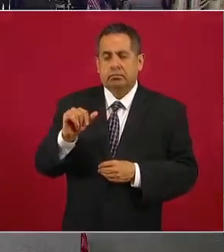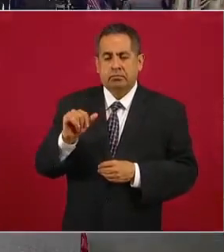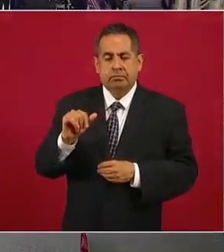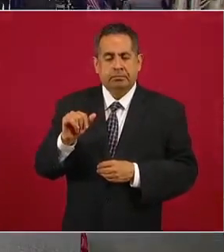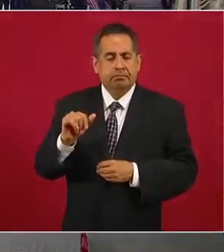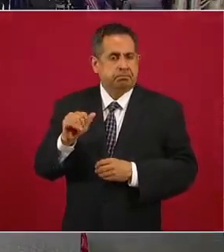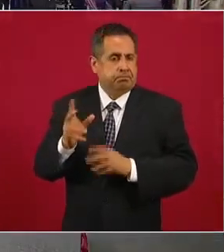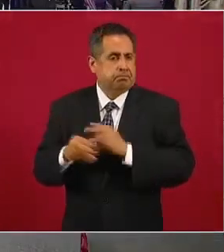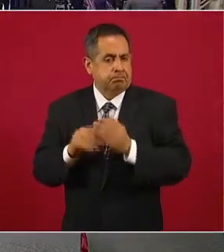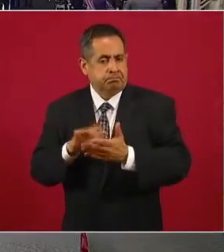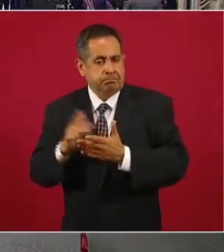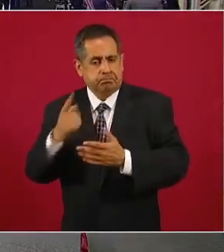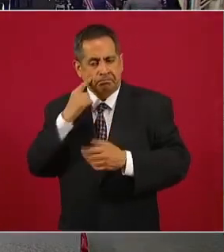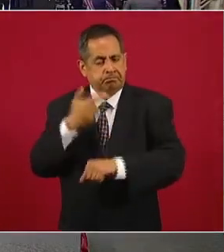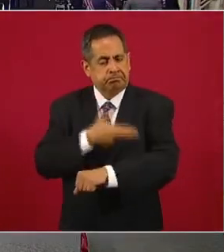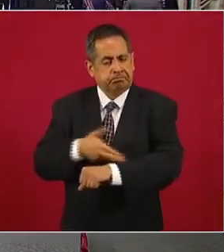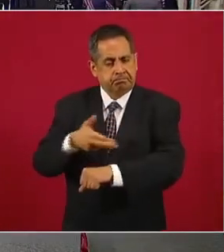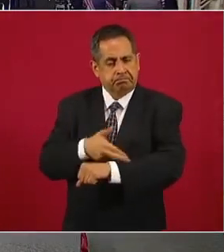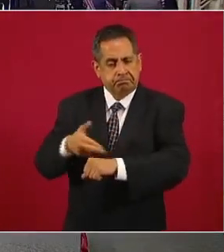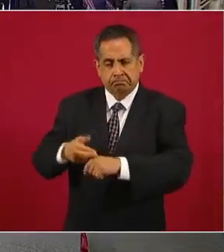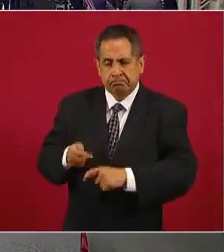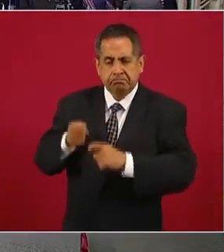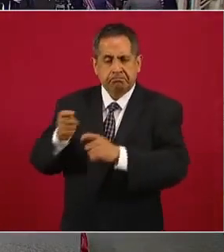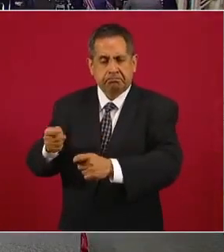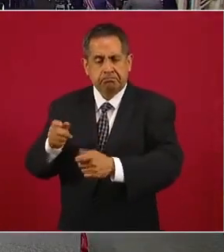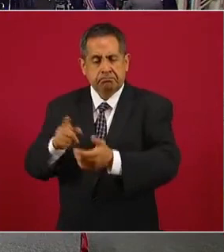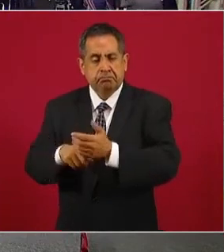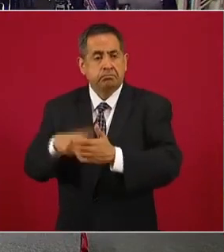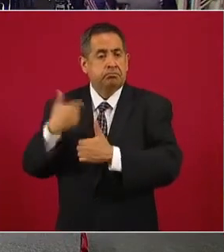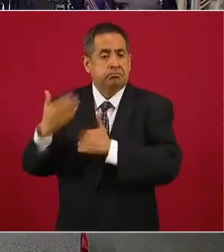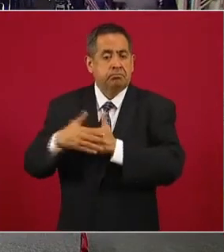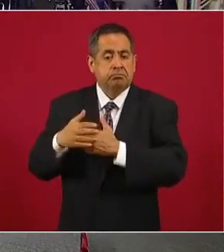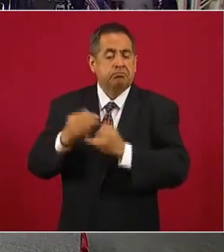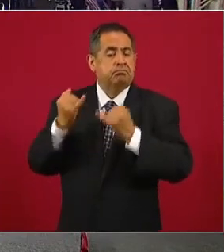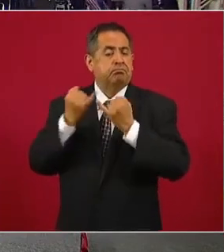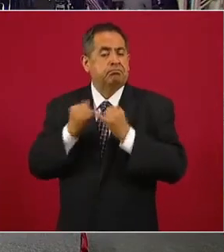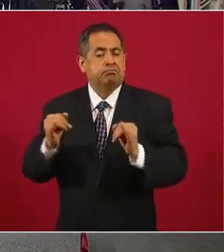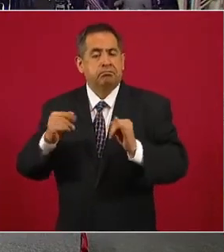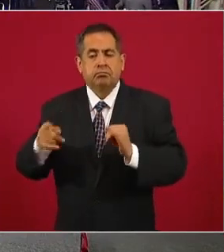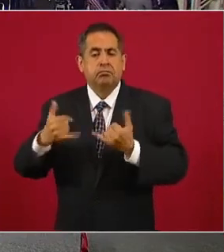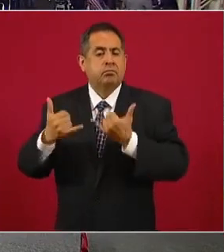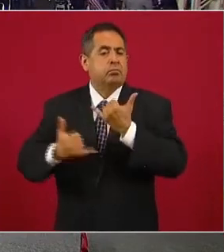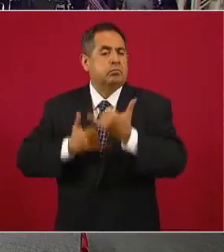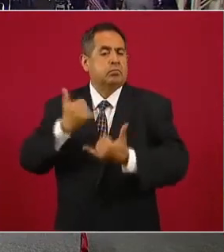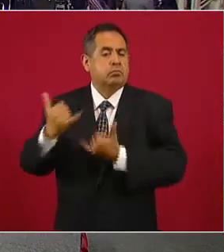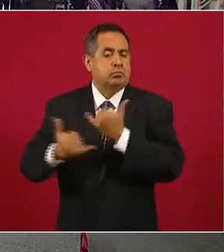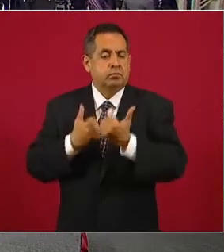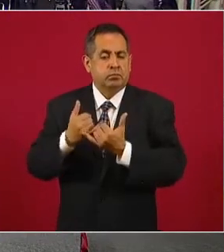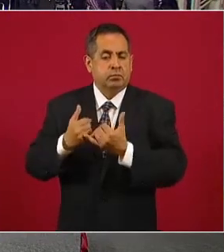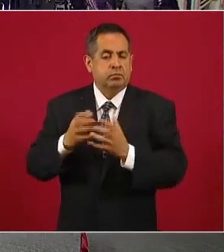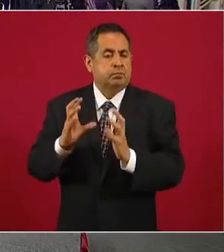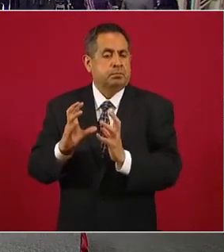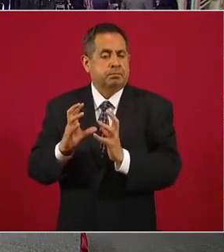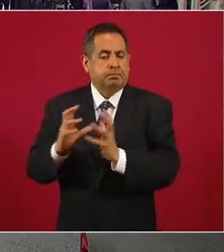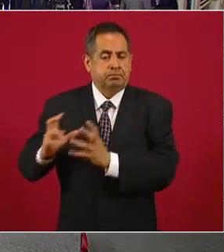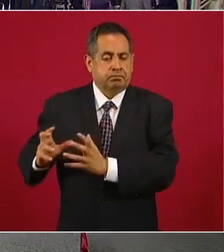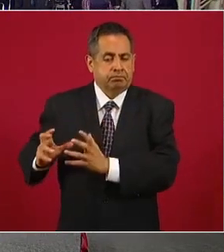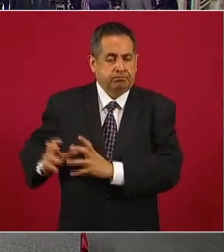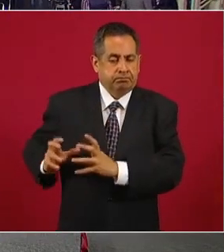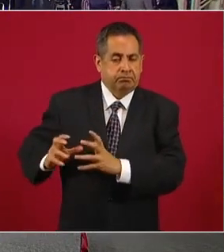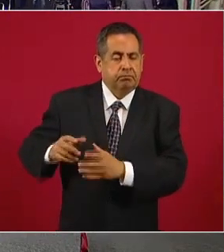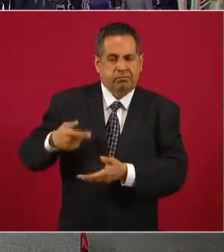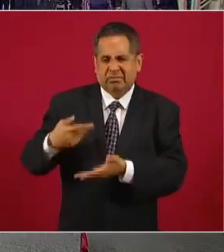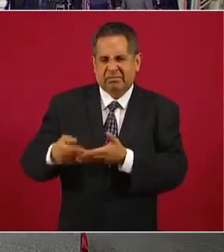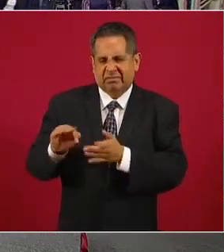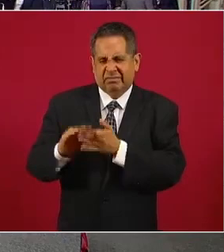gestiones que se hicieron de que vayan a la inauguración de su pasajuego de pelota 100% mexicano aquí en el aeropuerto,